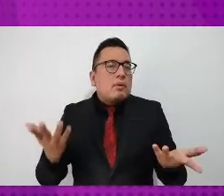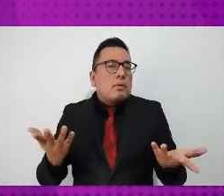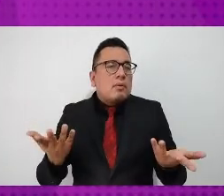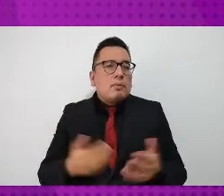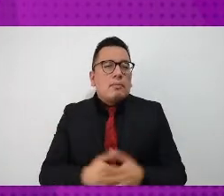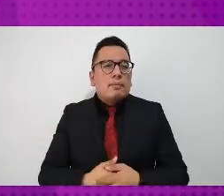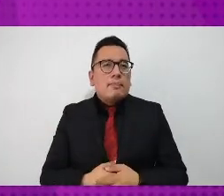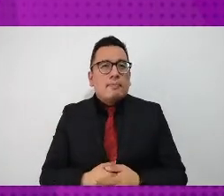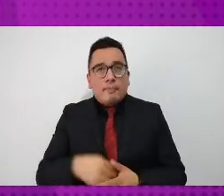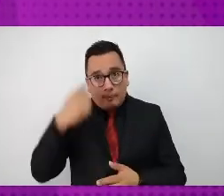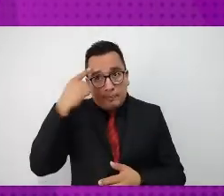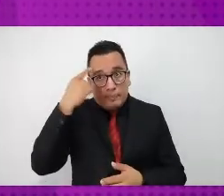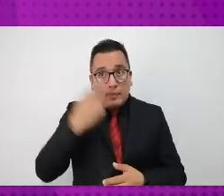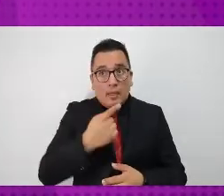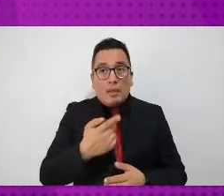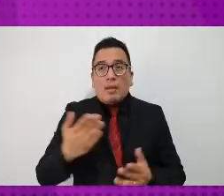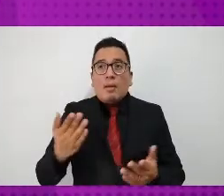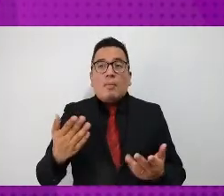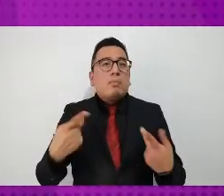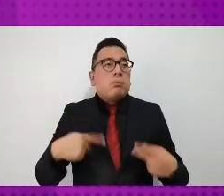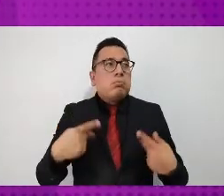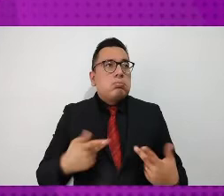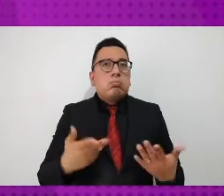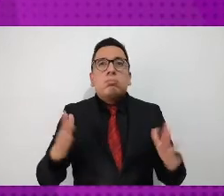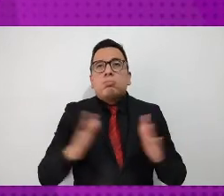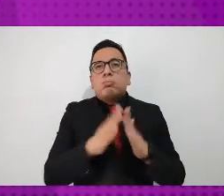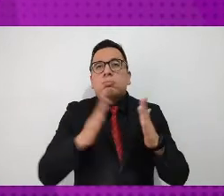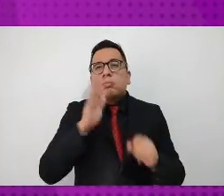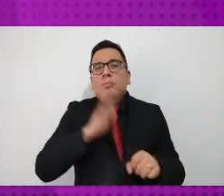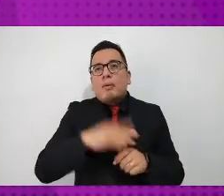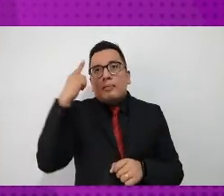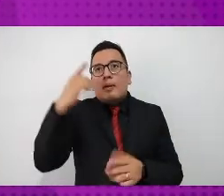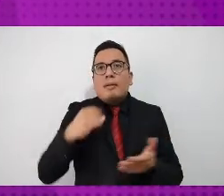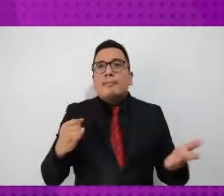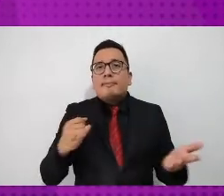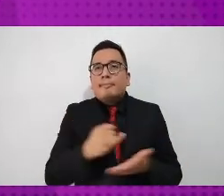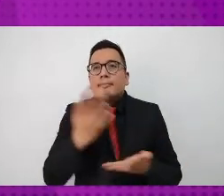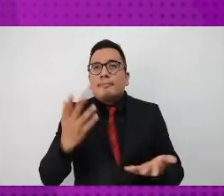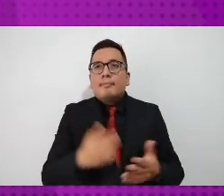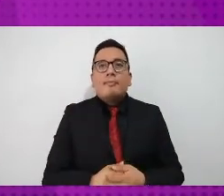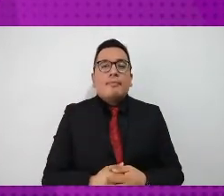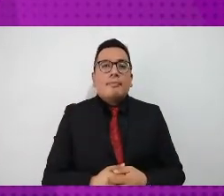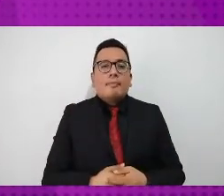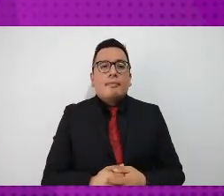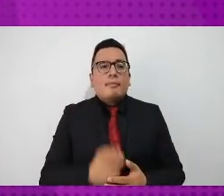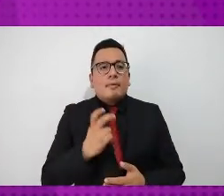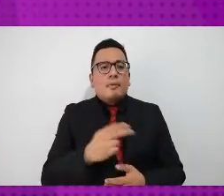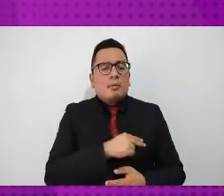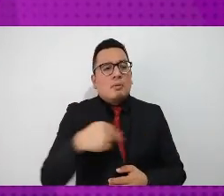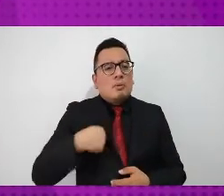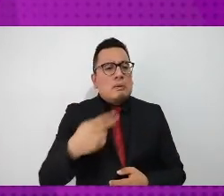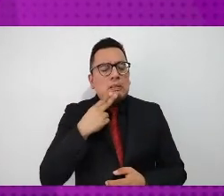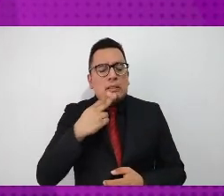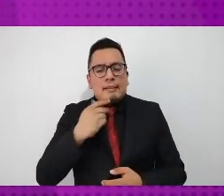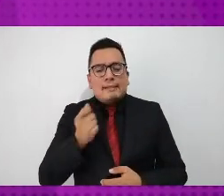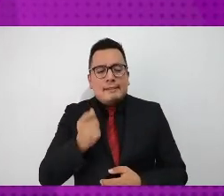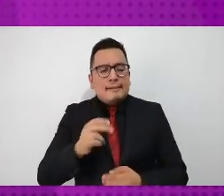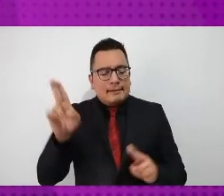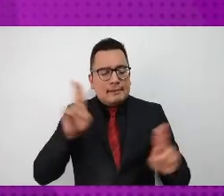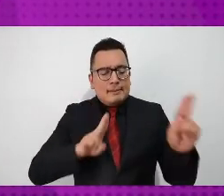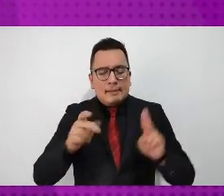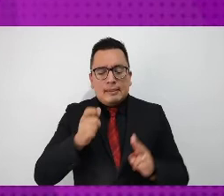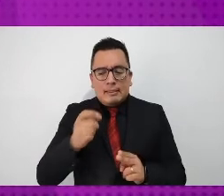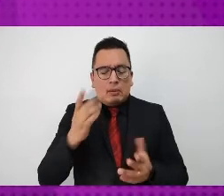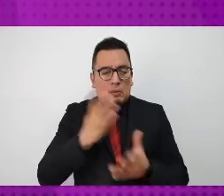comunicación para favorecer la participación en el proceso de toma de decisiones y entonces consolidamos la democracia no solamente